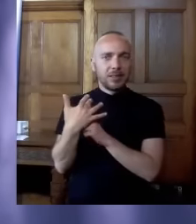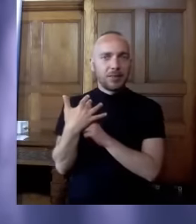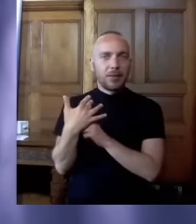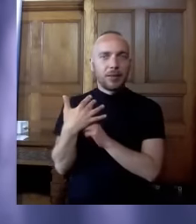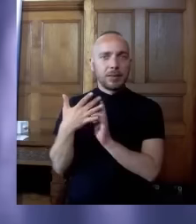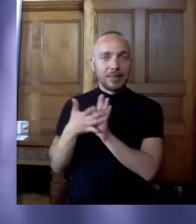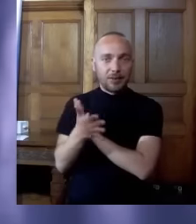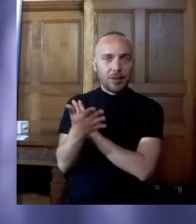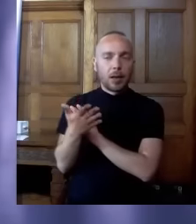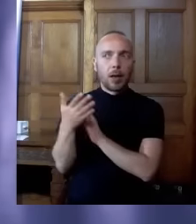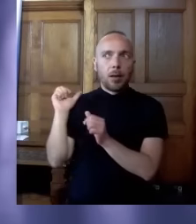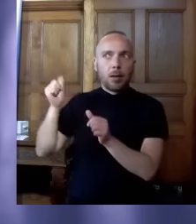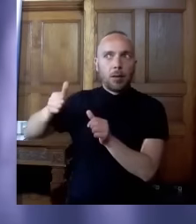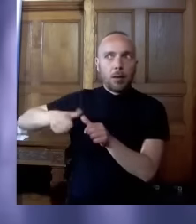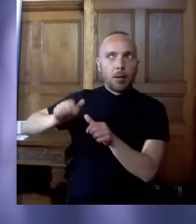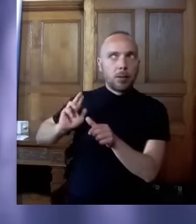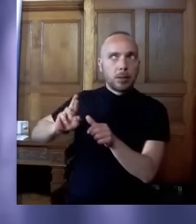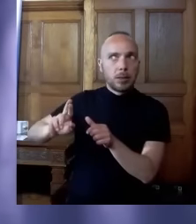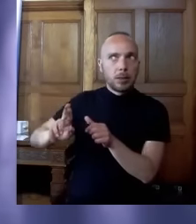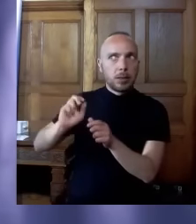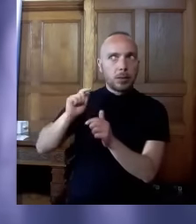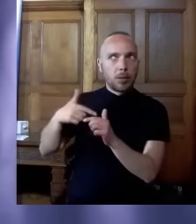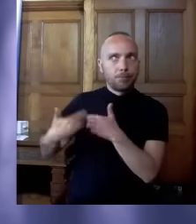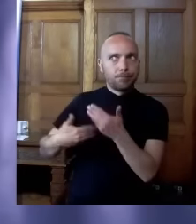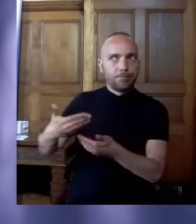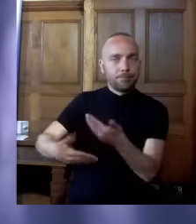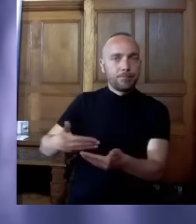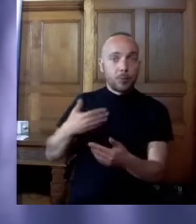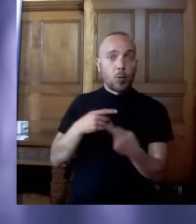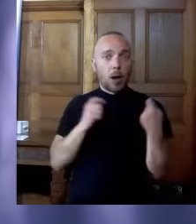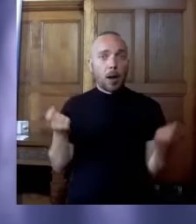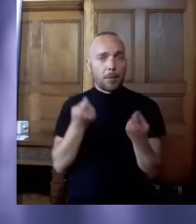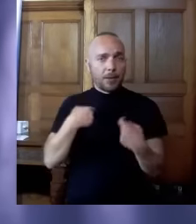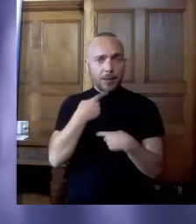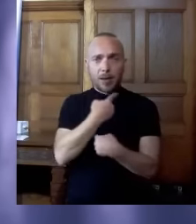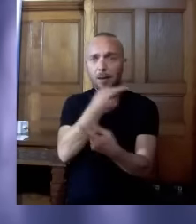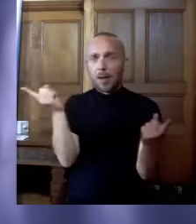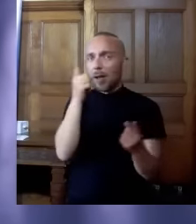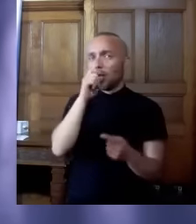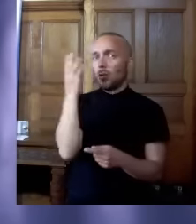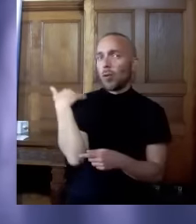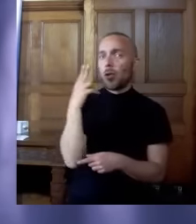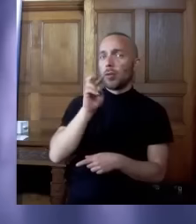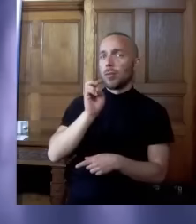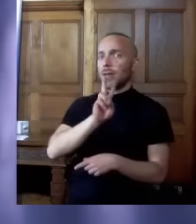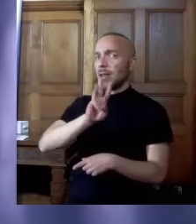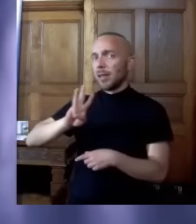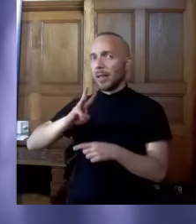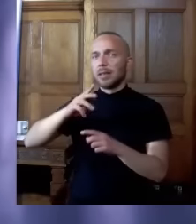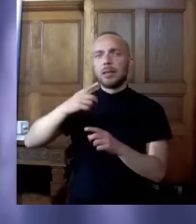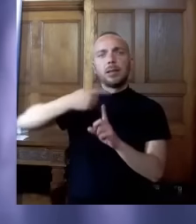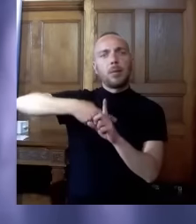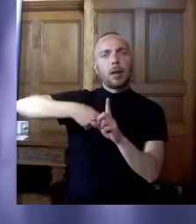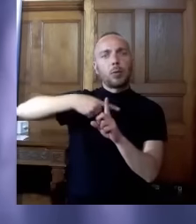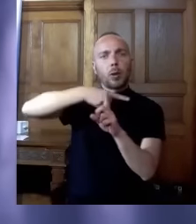venimos viendo en los últimos años lo he dicho a lo largo de la campaña sin cesar en el año 2023 las temperaturas medias en en